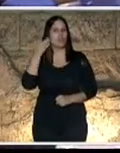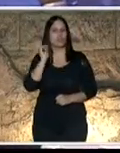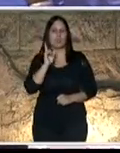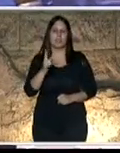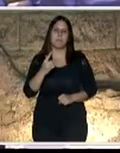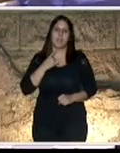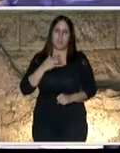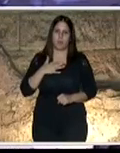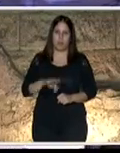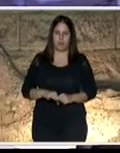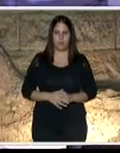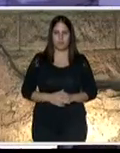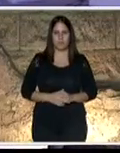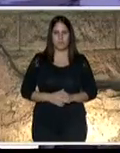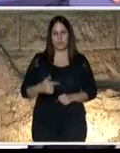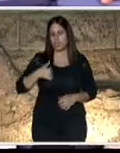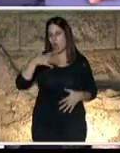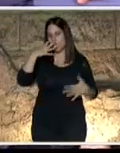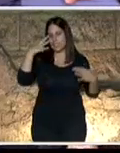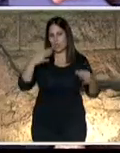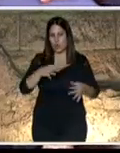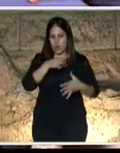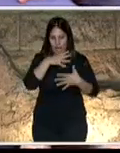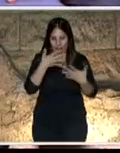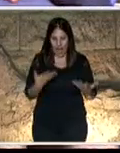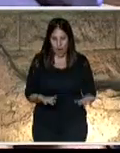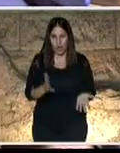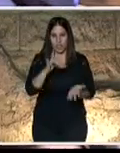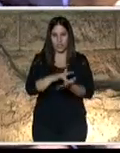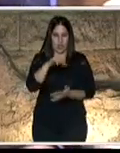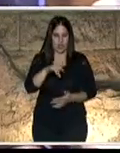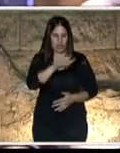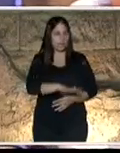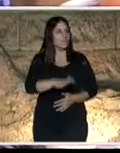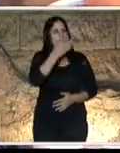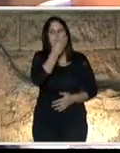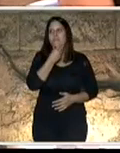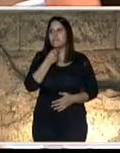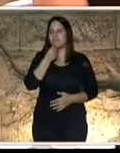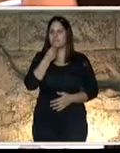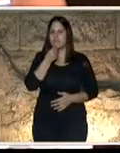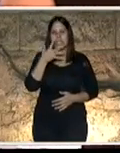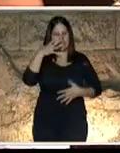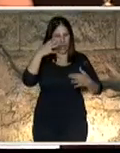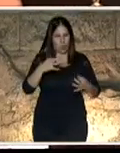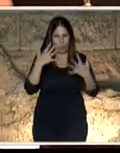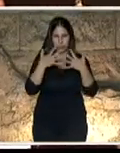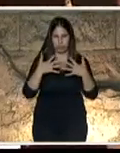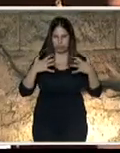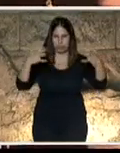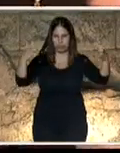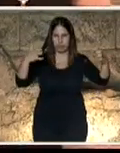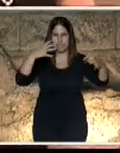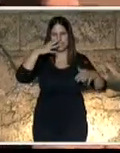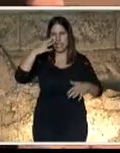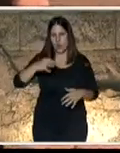perder. Estoy seguro de que ahora, en este formidable marco, se encuentran entre los asistentes, convocados por